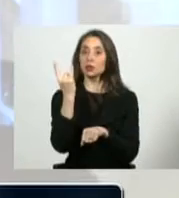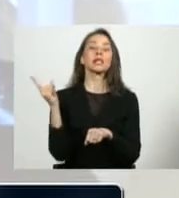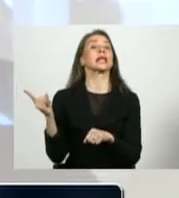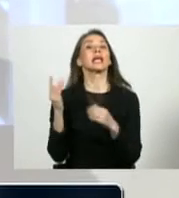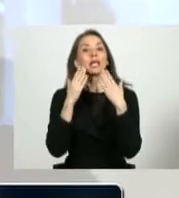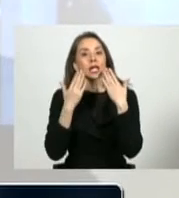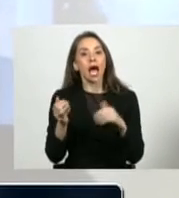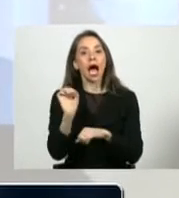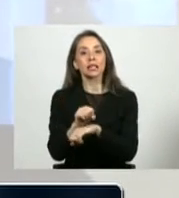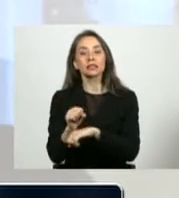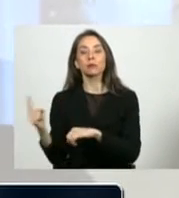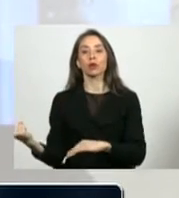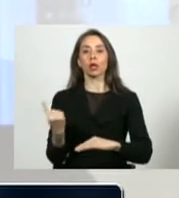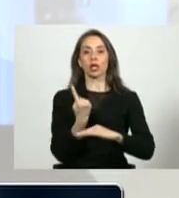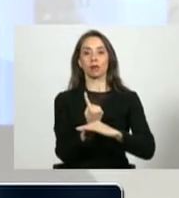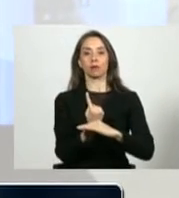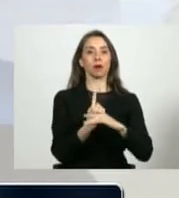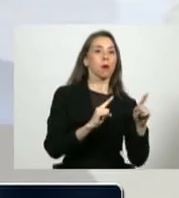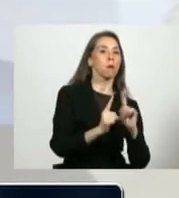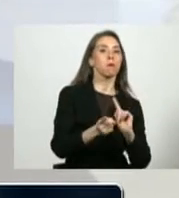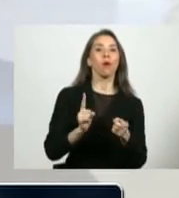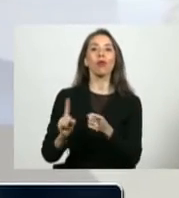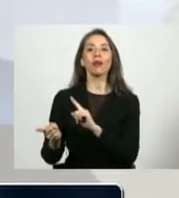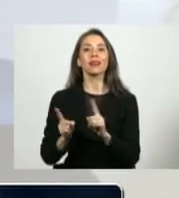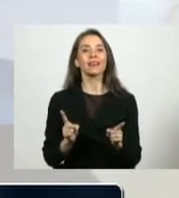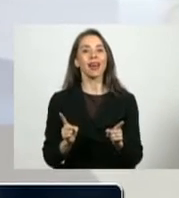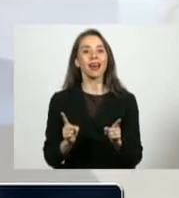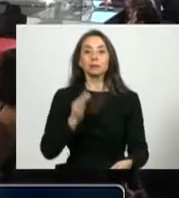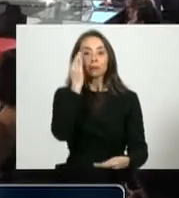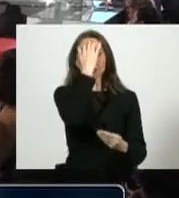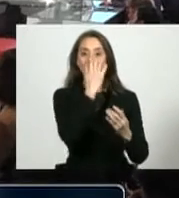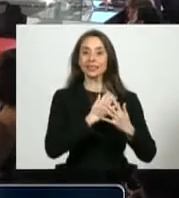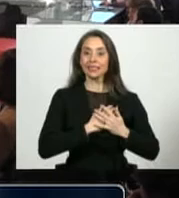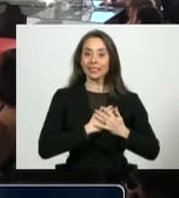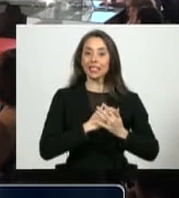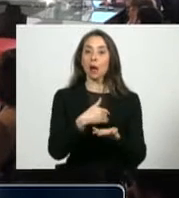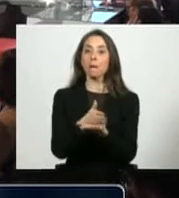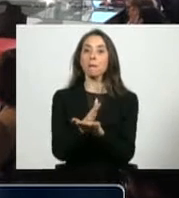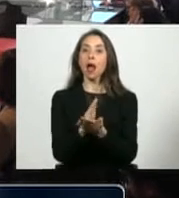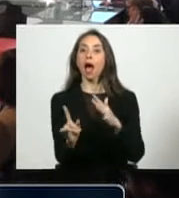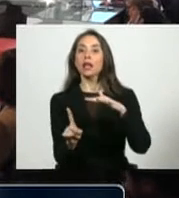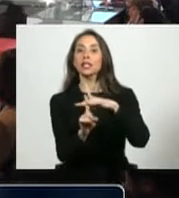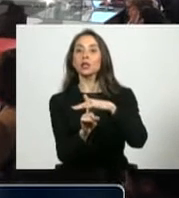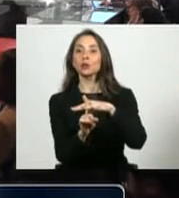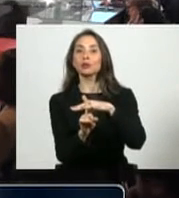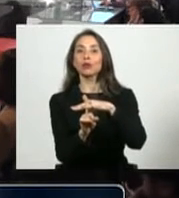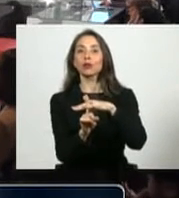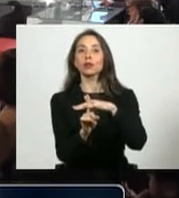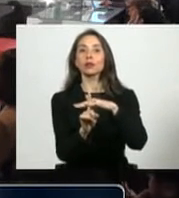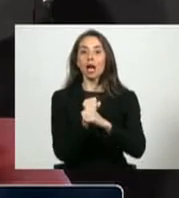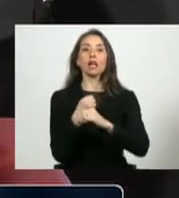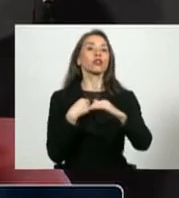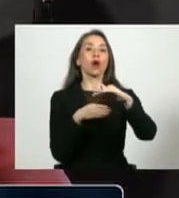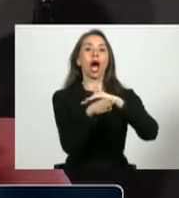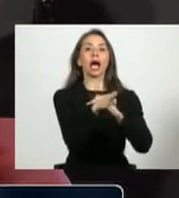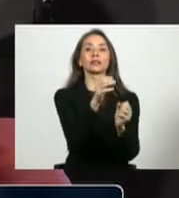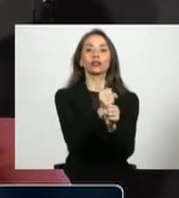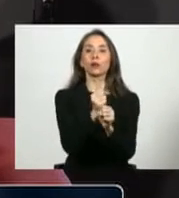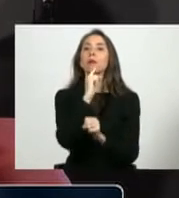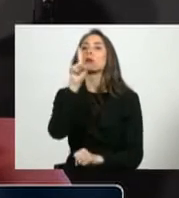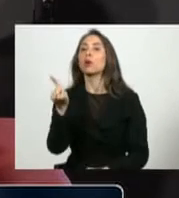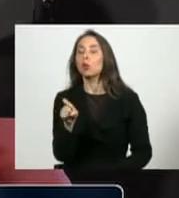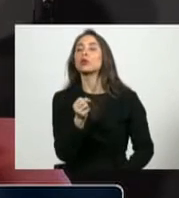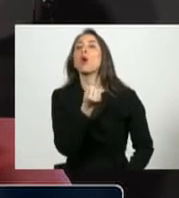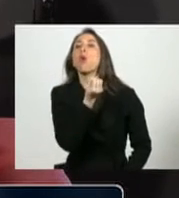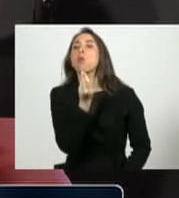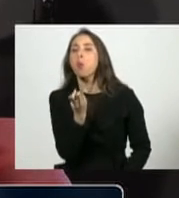de la Biblioteca del Congreso, pero más importante aún, con personas participantes de organizaciones de personas con